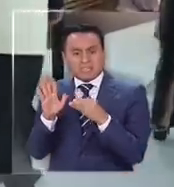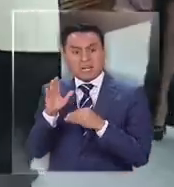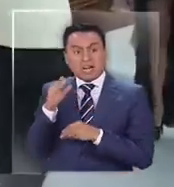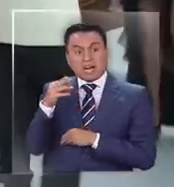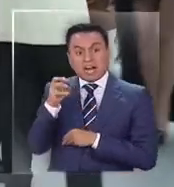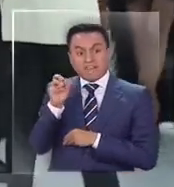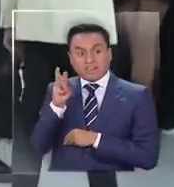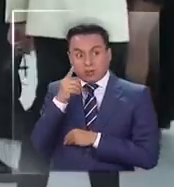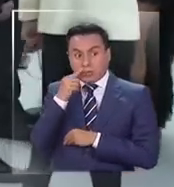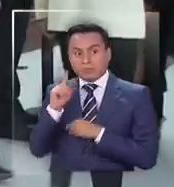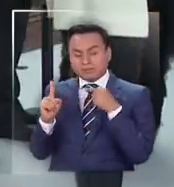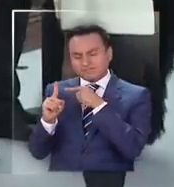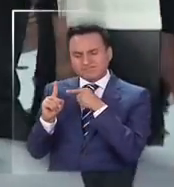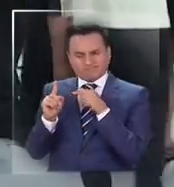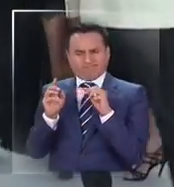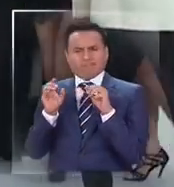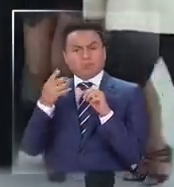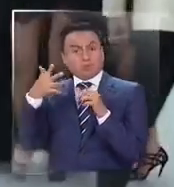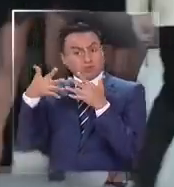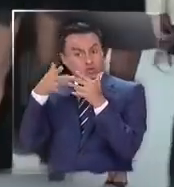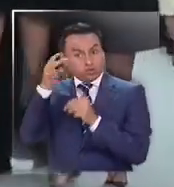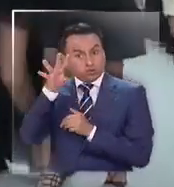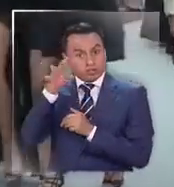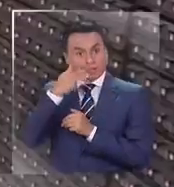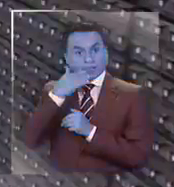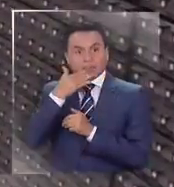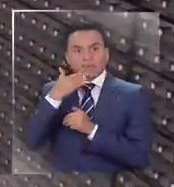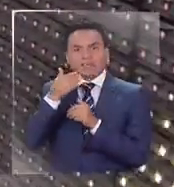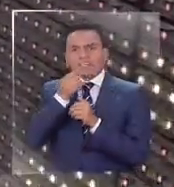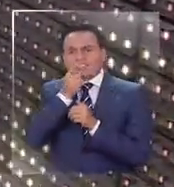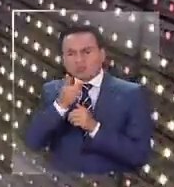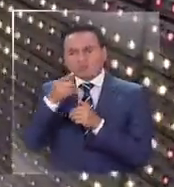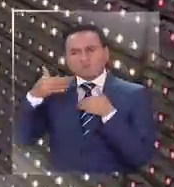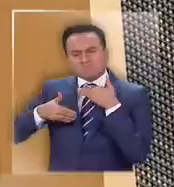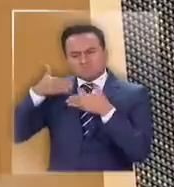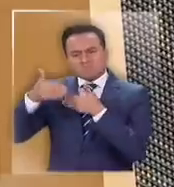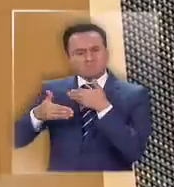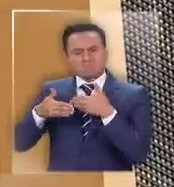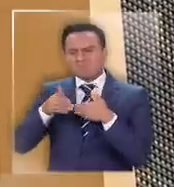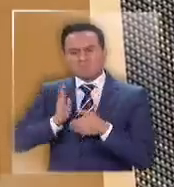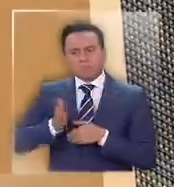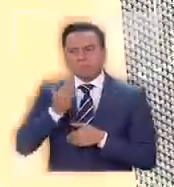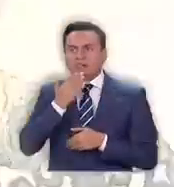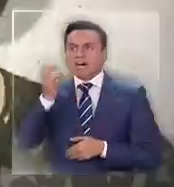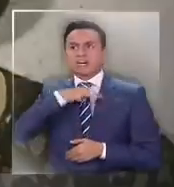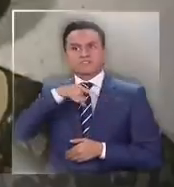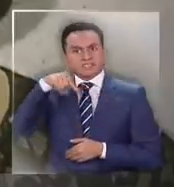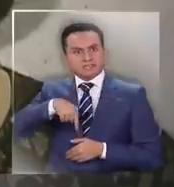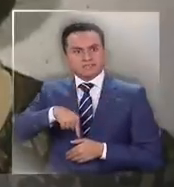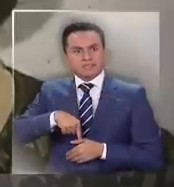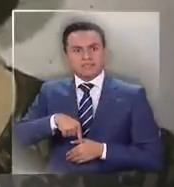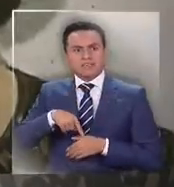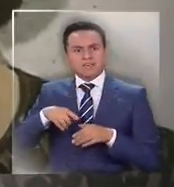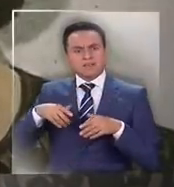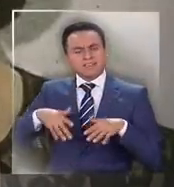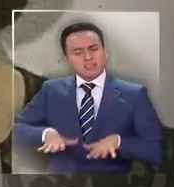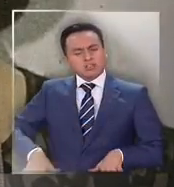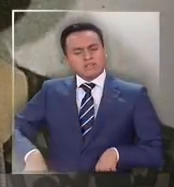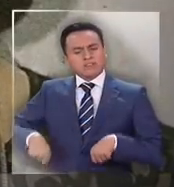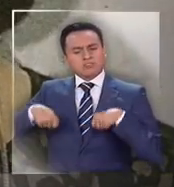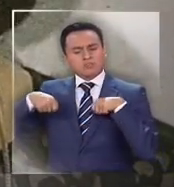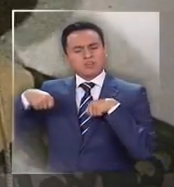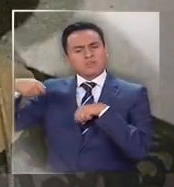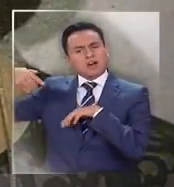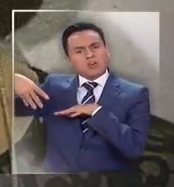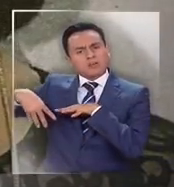Weinstein no son exclusivas de Estados Unidos. El ciclo de denuncias también llegó a Chile. Él me levantó el vestido, metió la